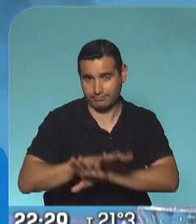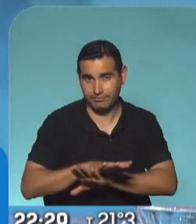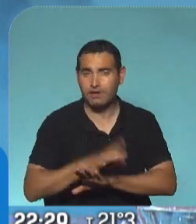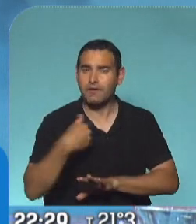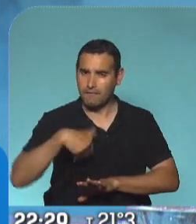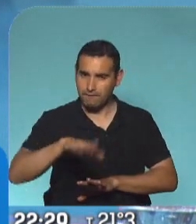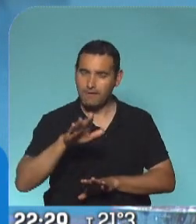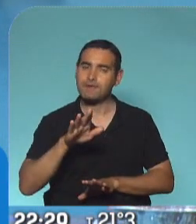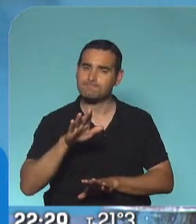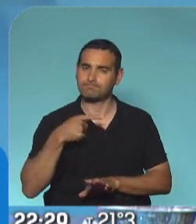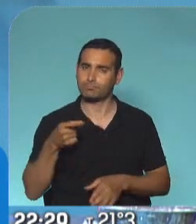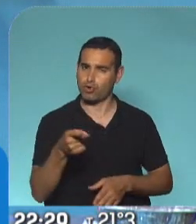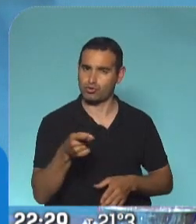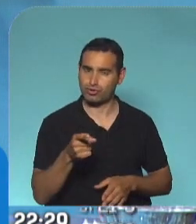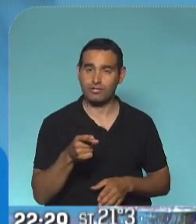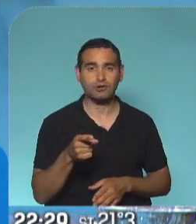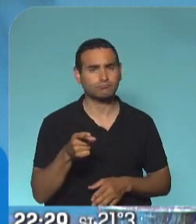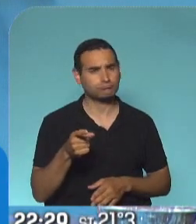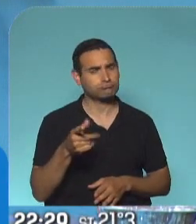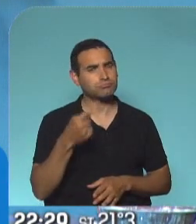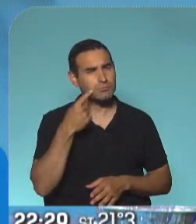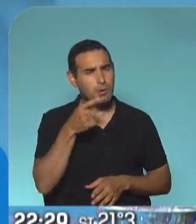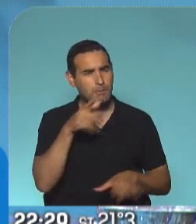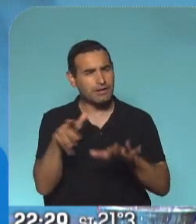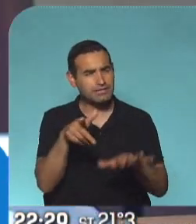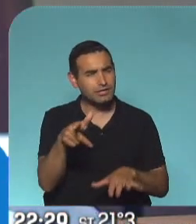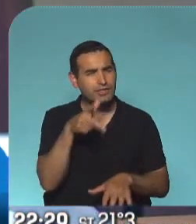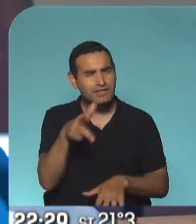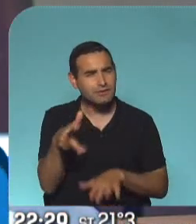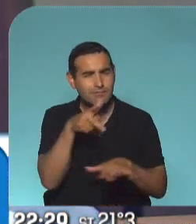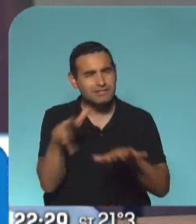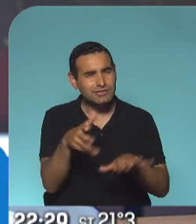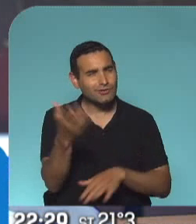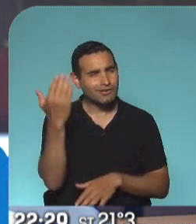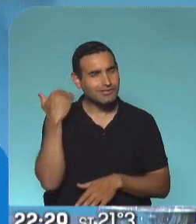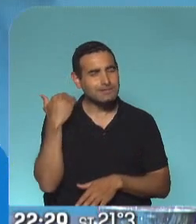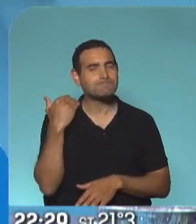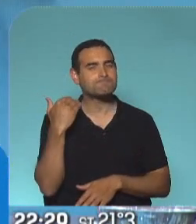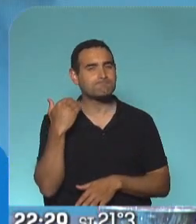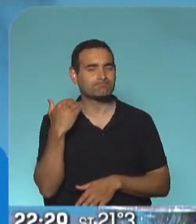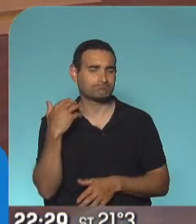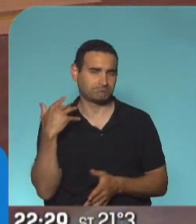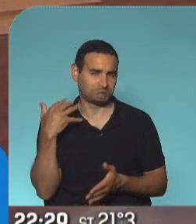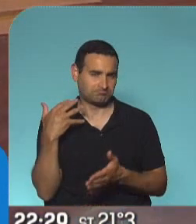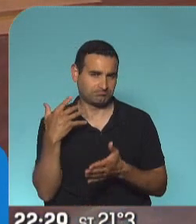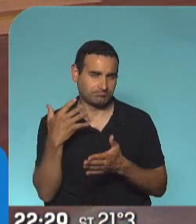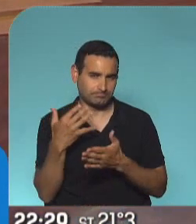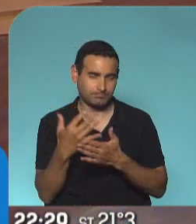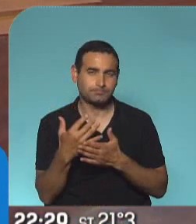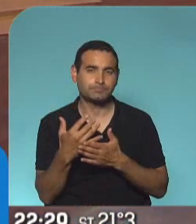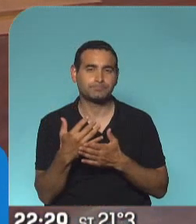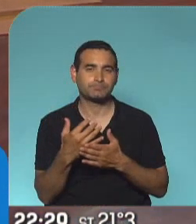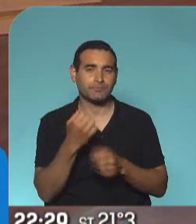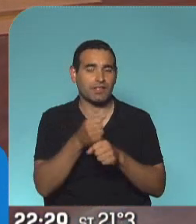algún tipo de contramedidas. Un lenguaje muy parecido, Jorge, al que se viene utilizando justamente en